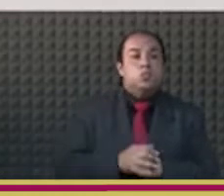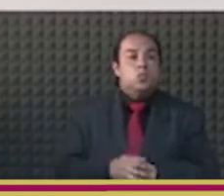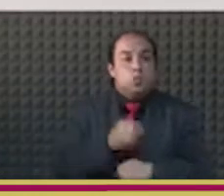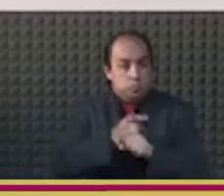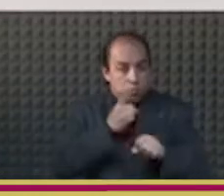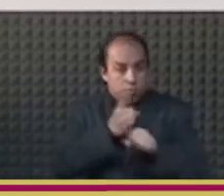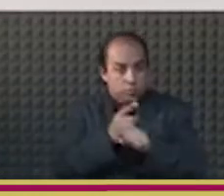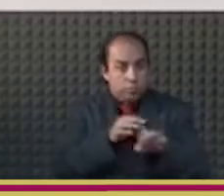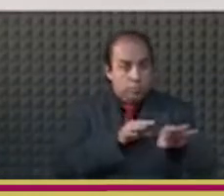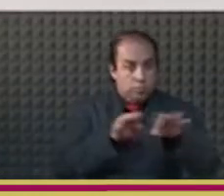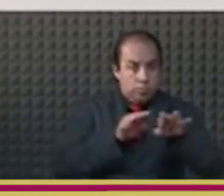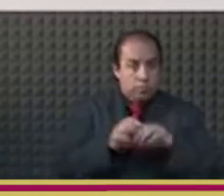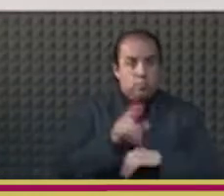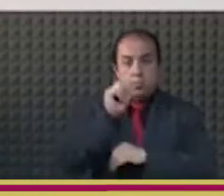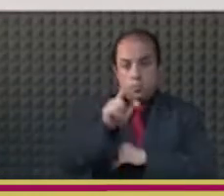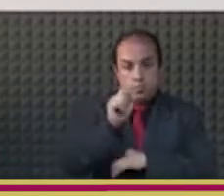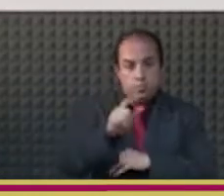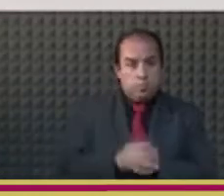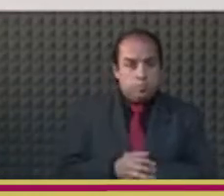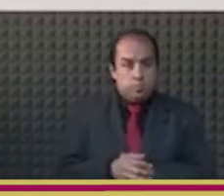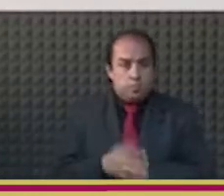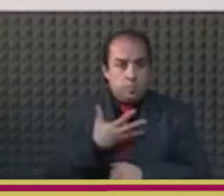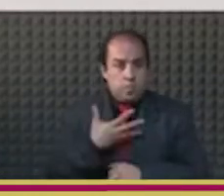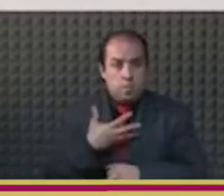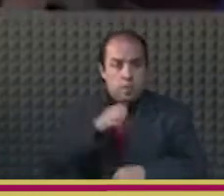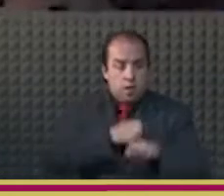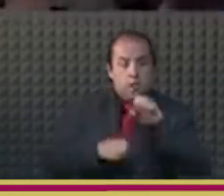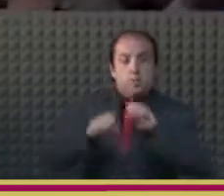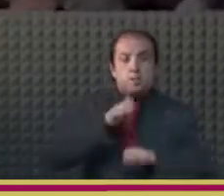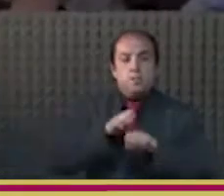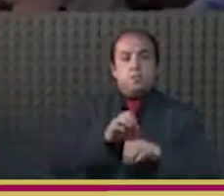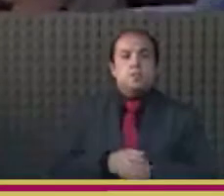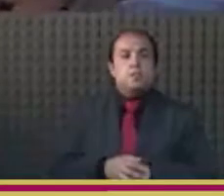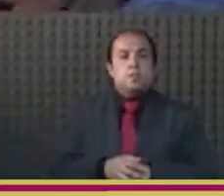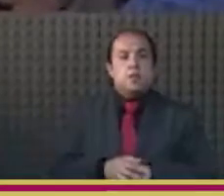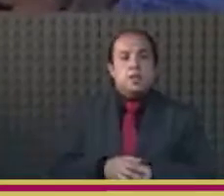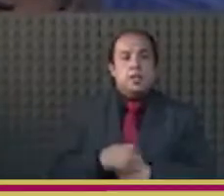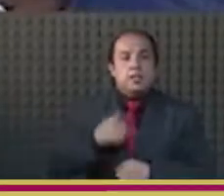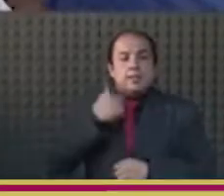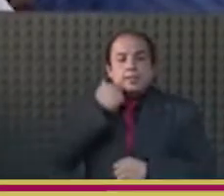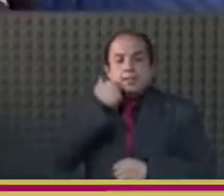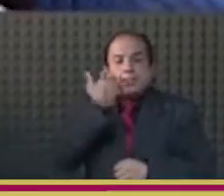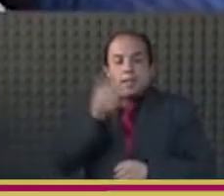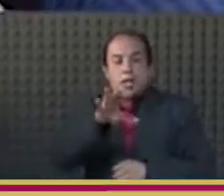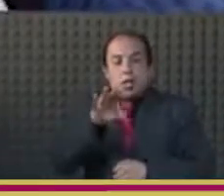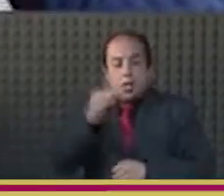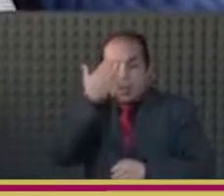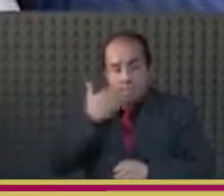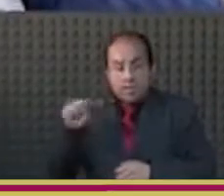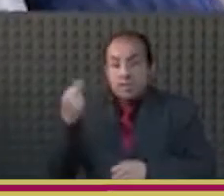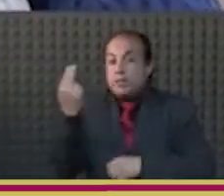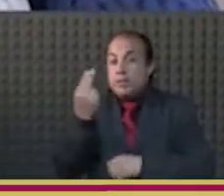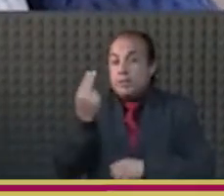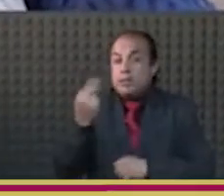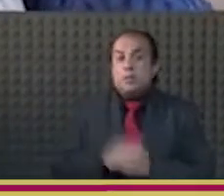una oportunidad de empleo, y de la misma manera ha sido con las empresas quienes están deseosas de encontrar el talento que así requieren,